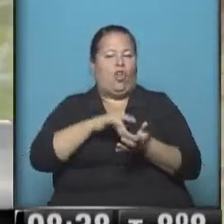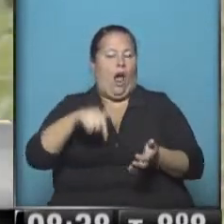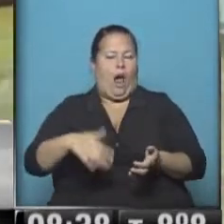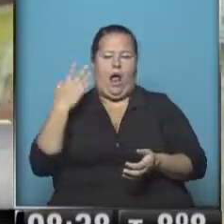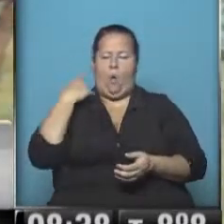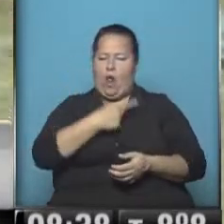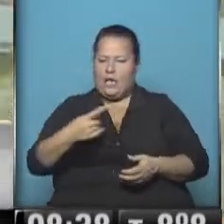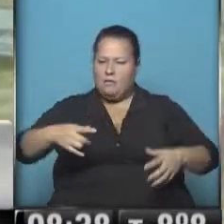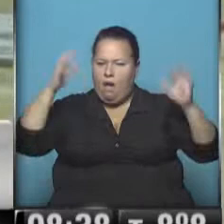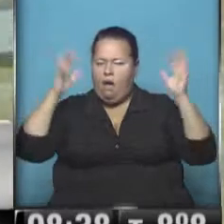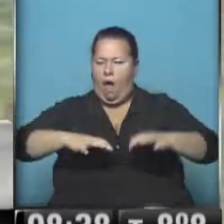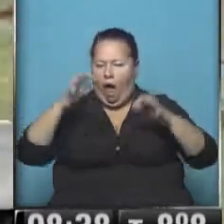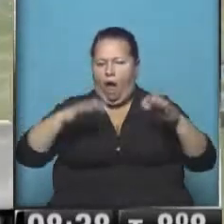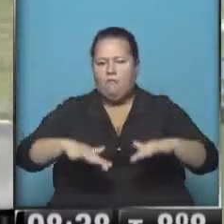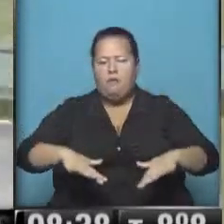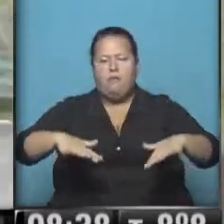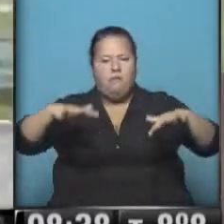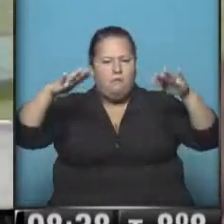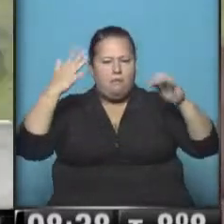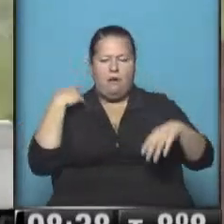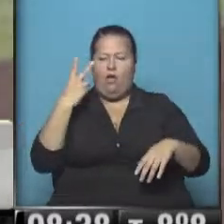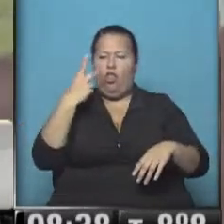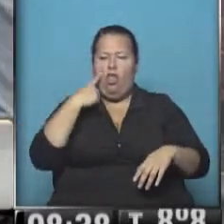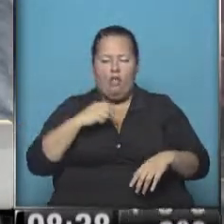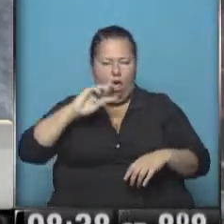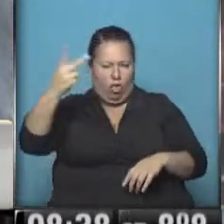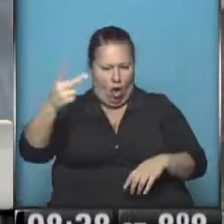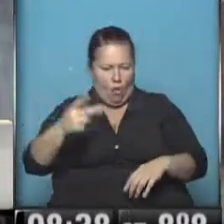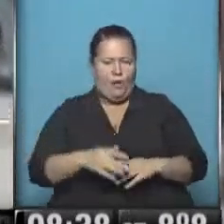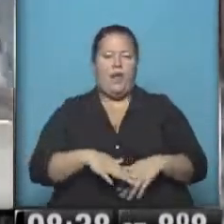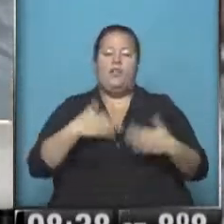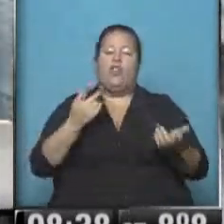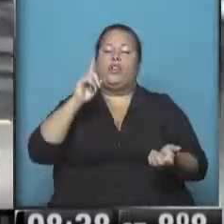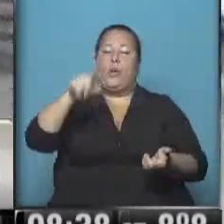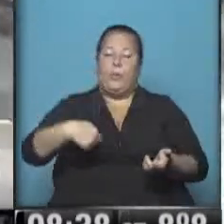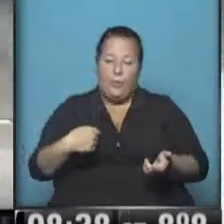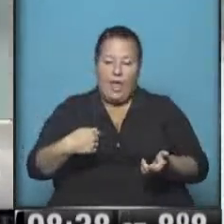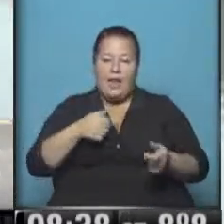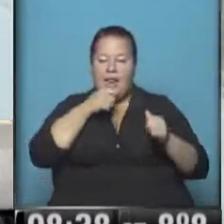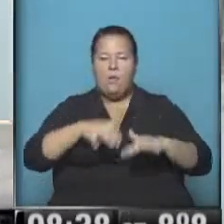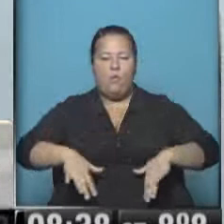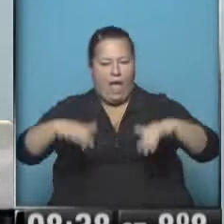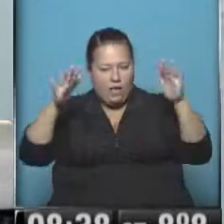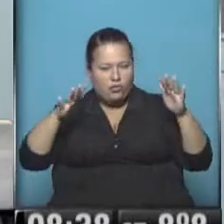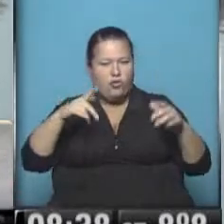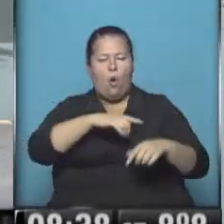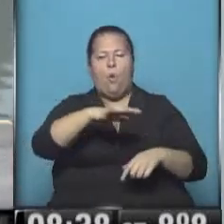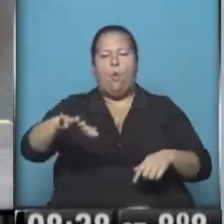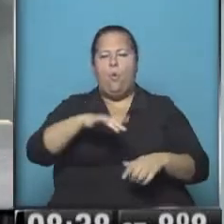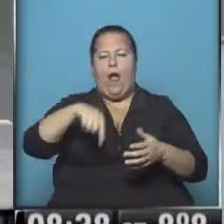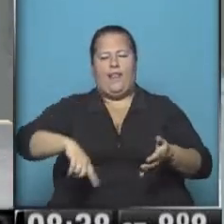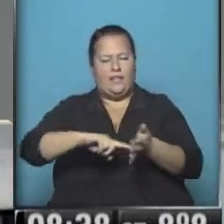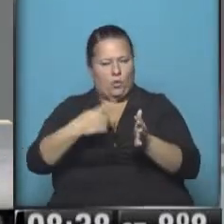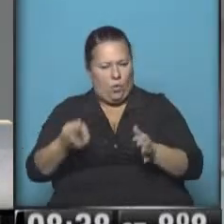hace una semana y se ha incrementado en estas últimas 48 horas, lo que ha provocado que haya abnegación en muchos lugares de la